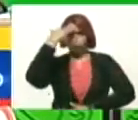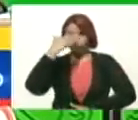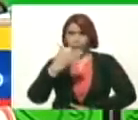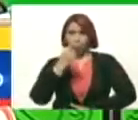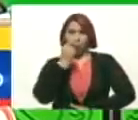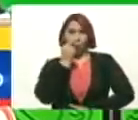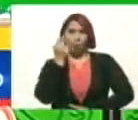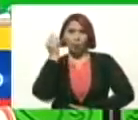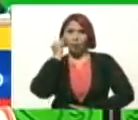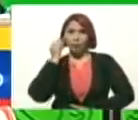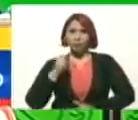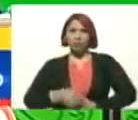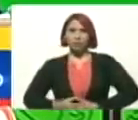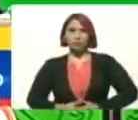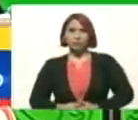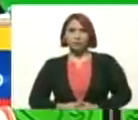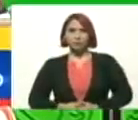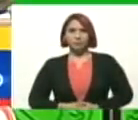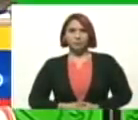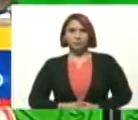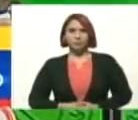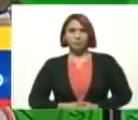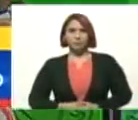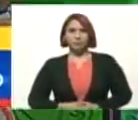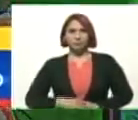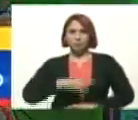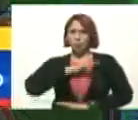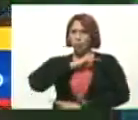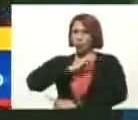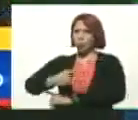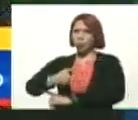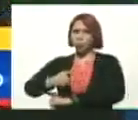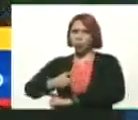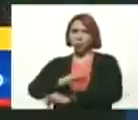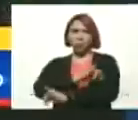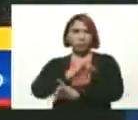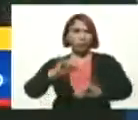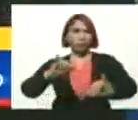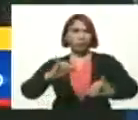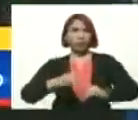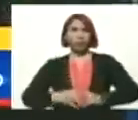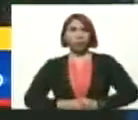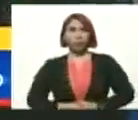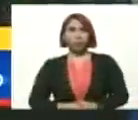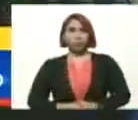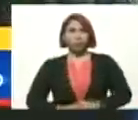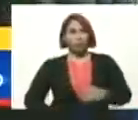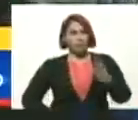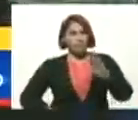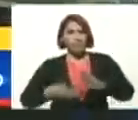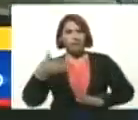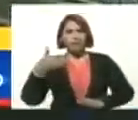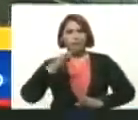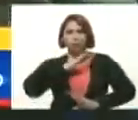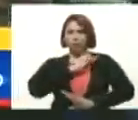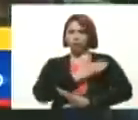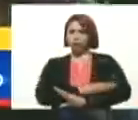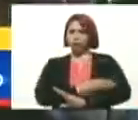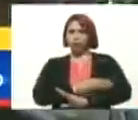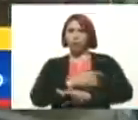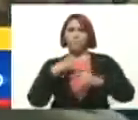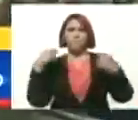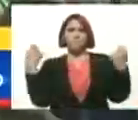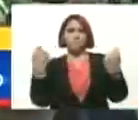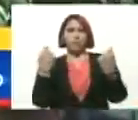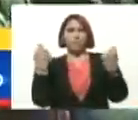señoras oficiales, la orden está dada. Vayamos a fortalecer el poder de la